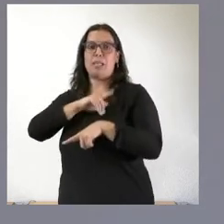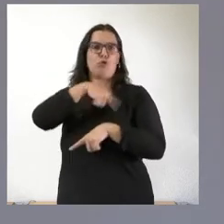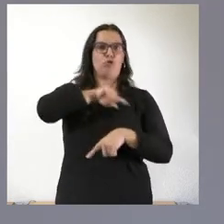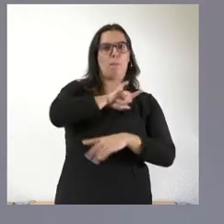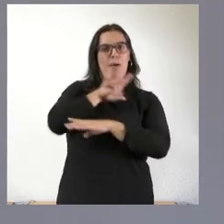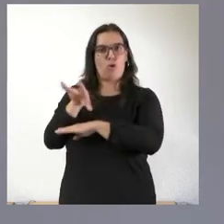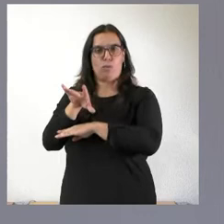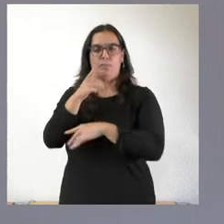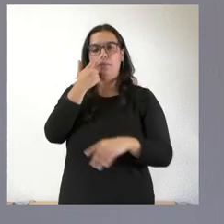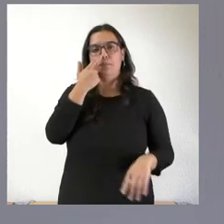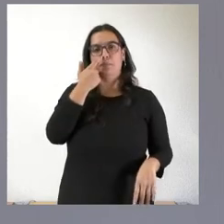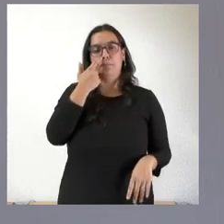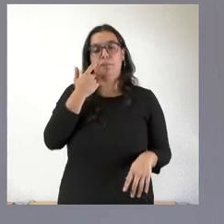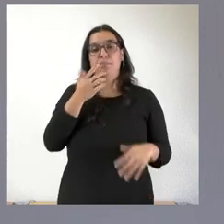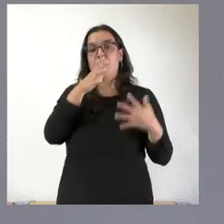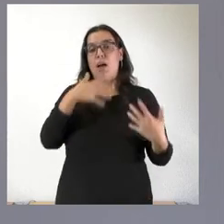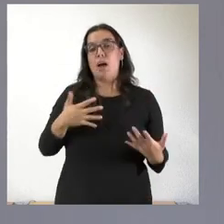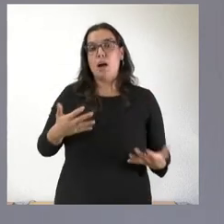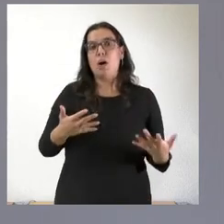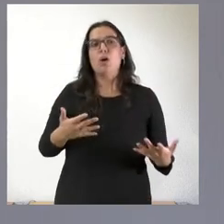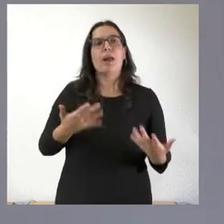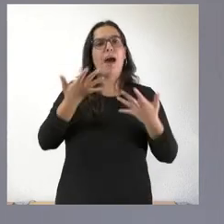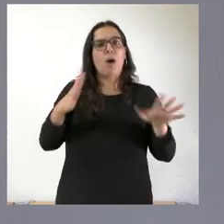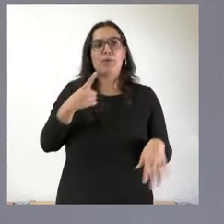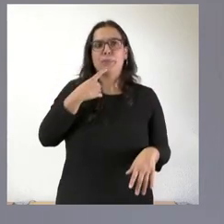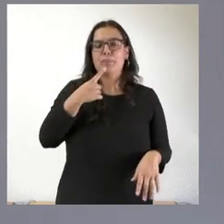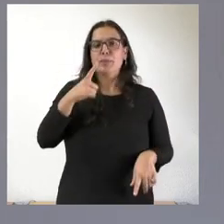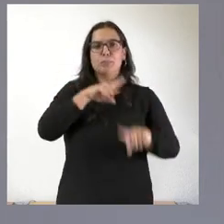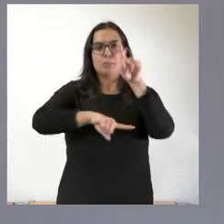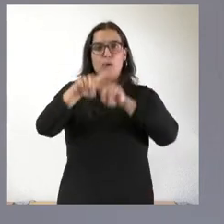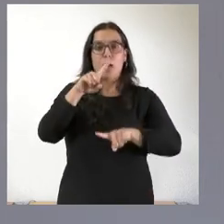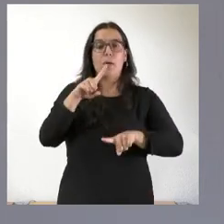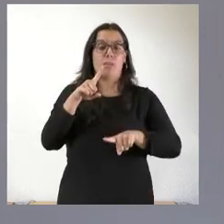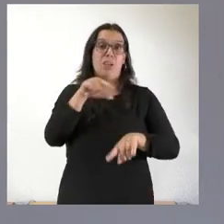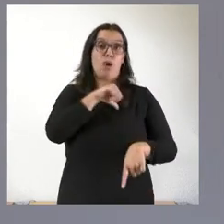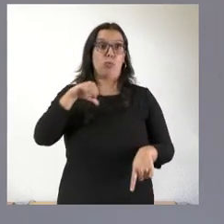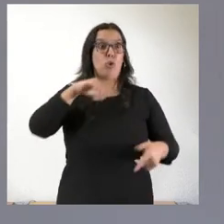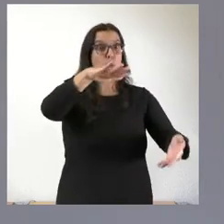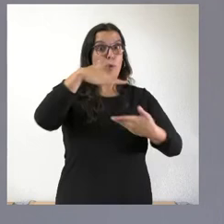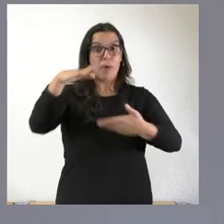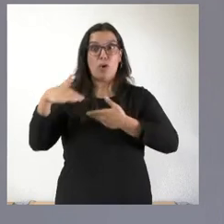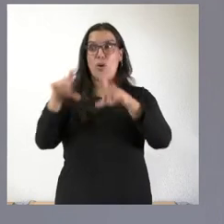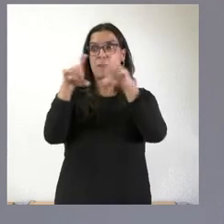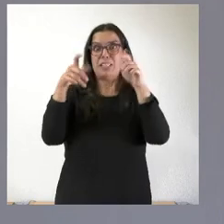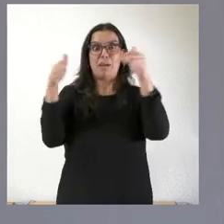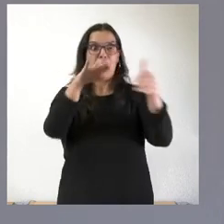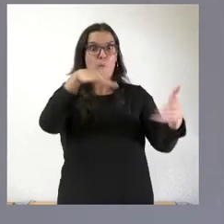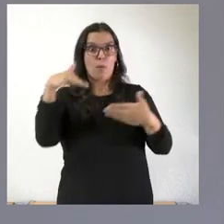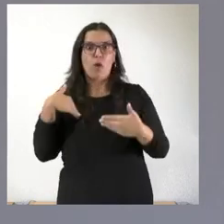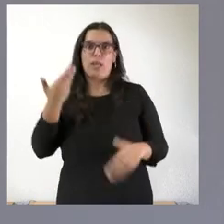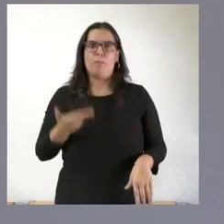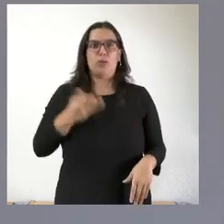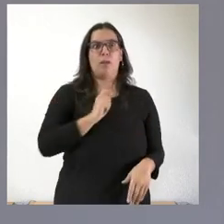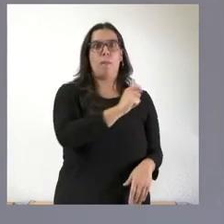nacional y, por tanto, en este momento de tanta dificultad, de tanto problema para muchos autónomos, para muchas pymes, es importante